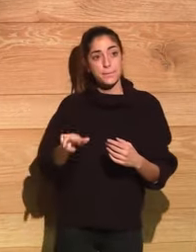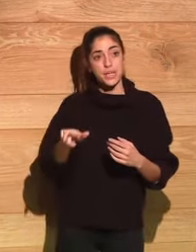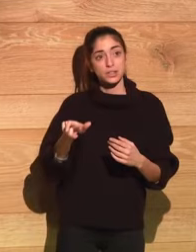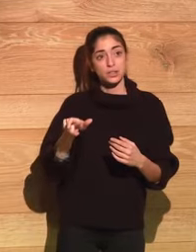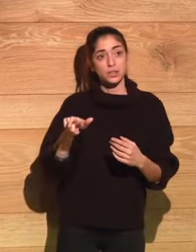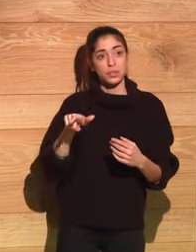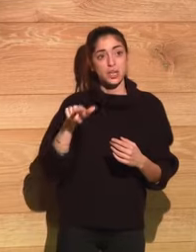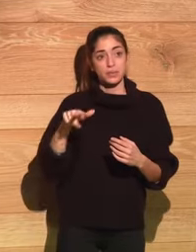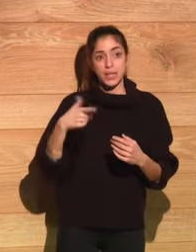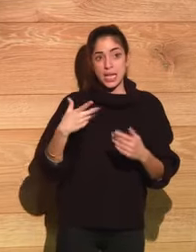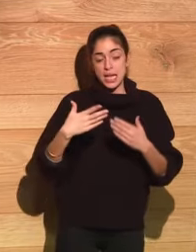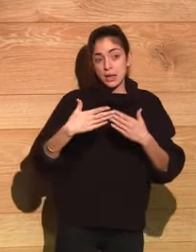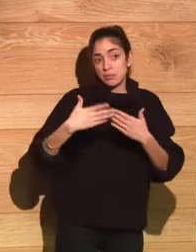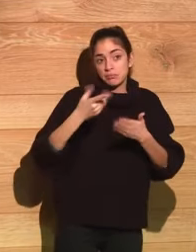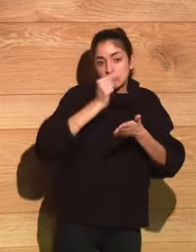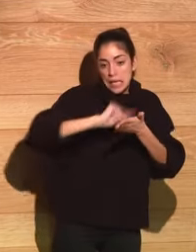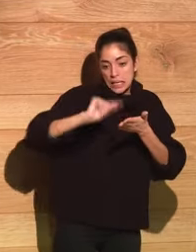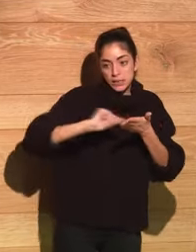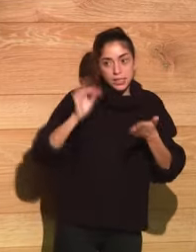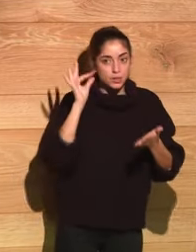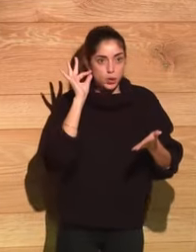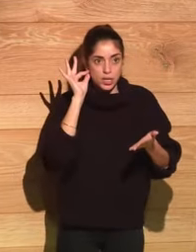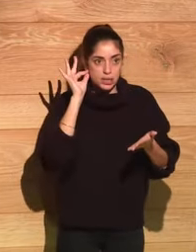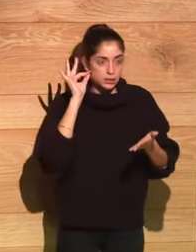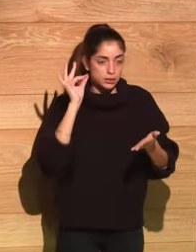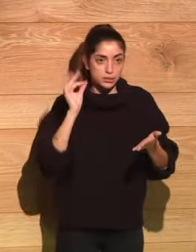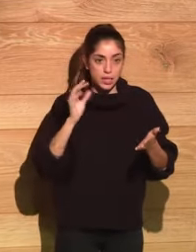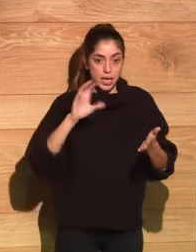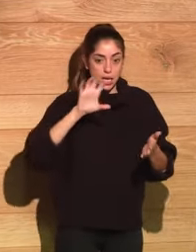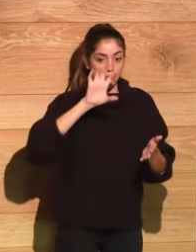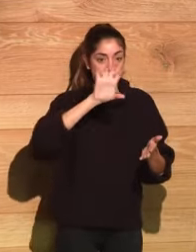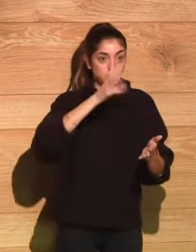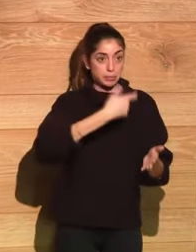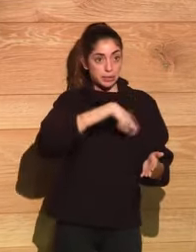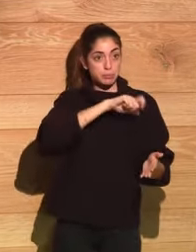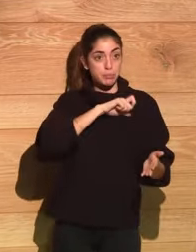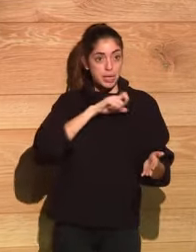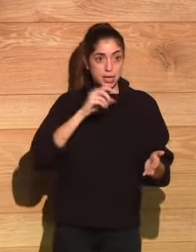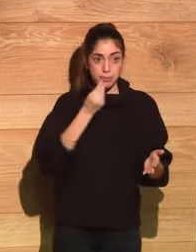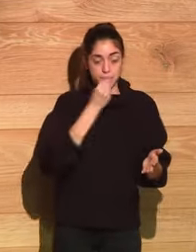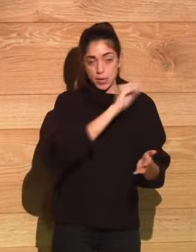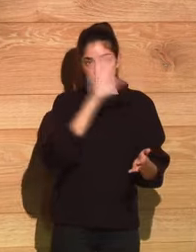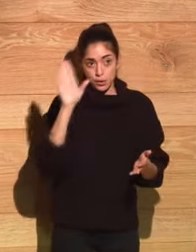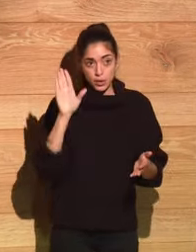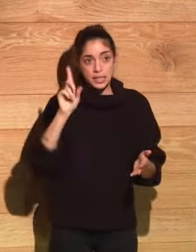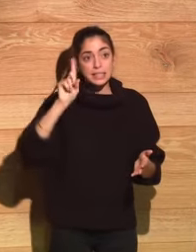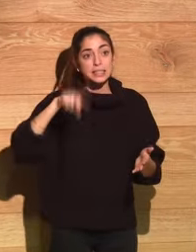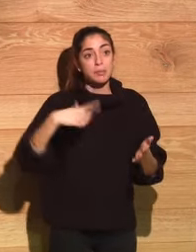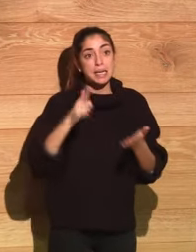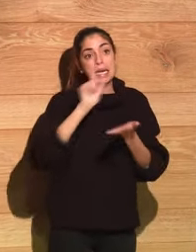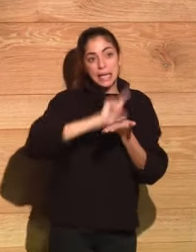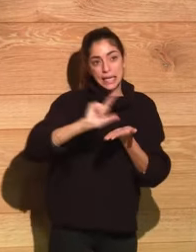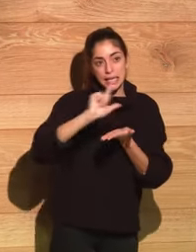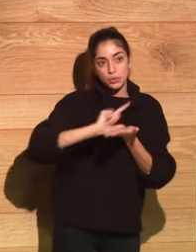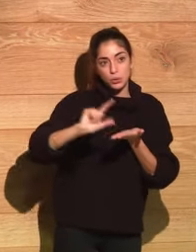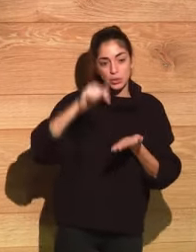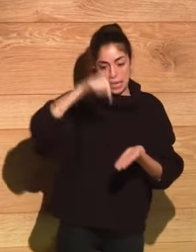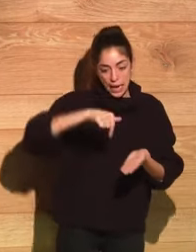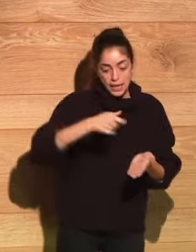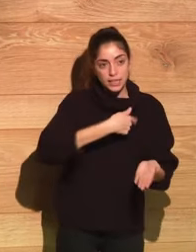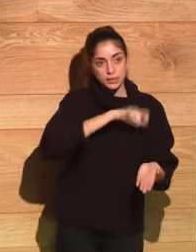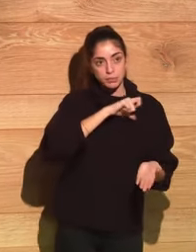de las grandes escritoras españolas, sin duda, y de las grandes literaturas que nosotros hemos tenido en